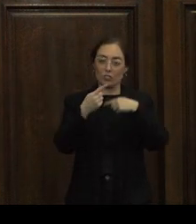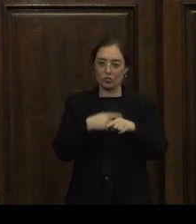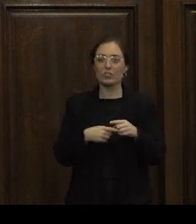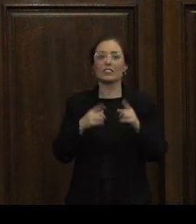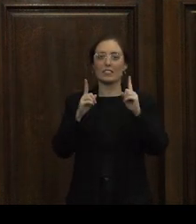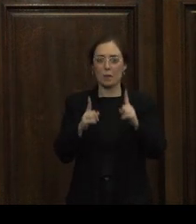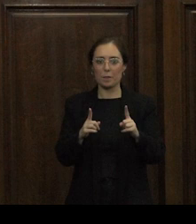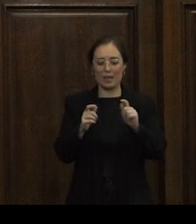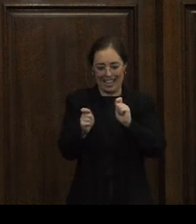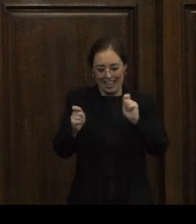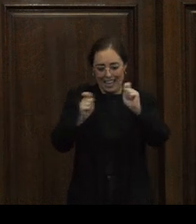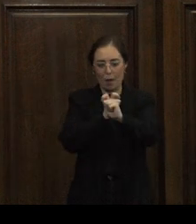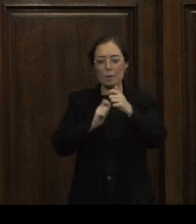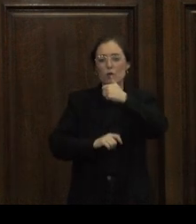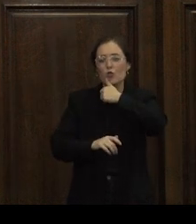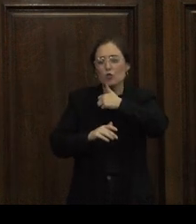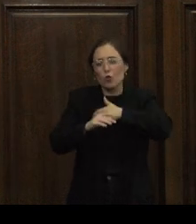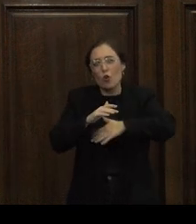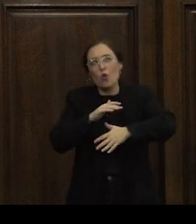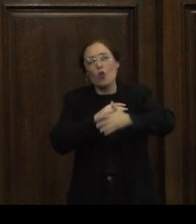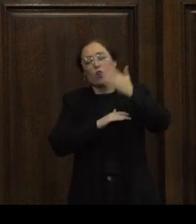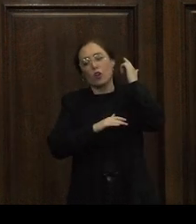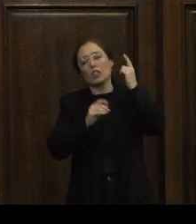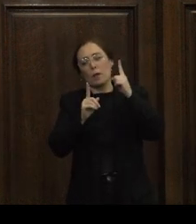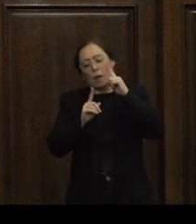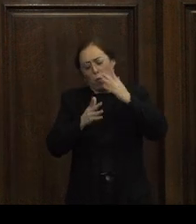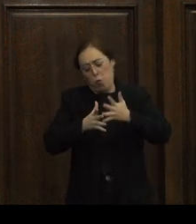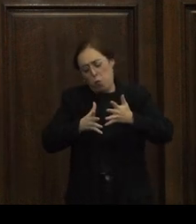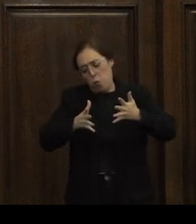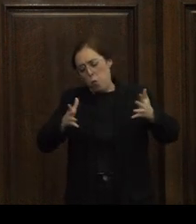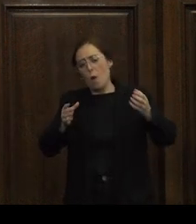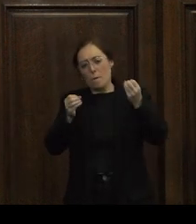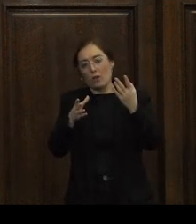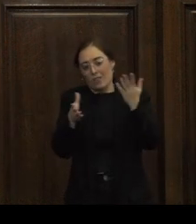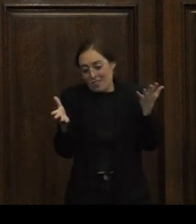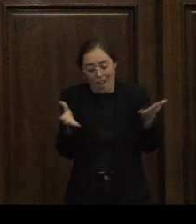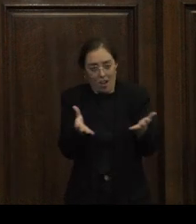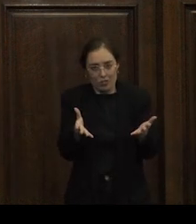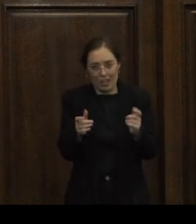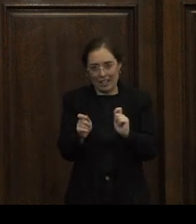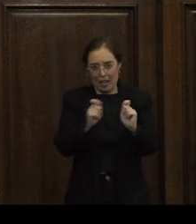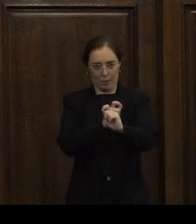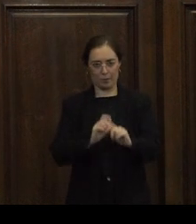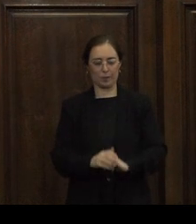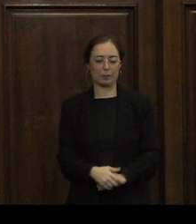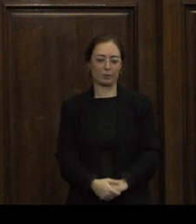tanto, a este gran cambio histórico mucho más amplio, incluso porque son muy recientes.